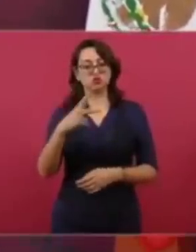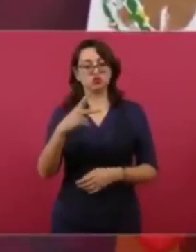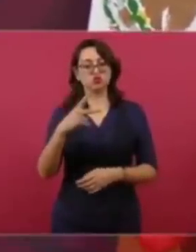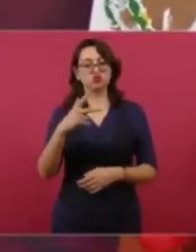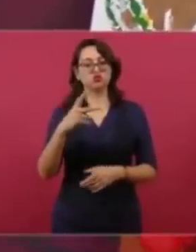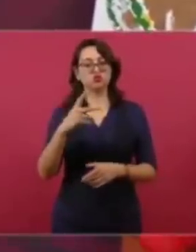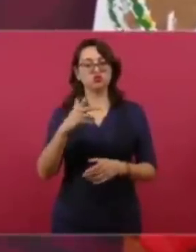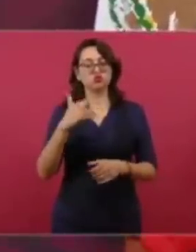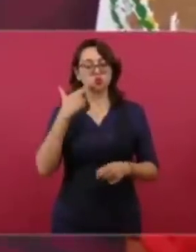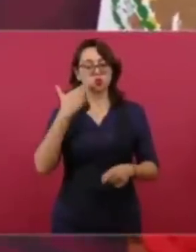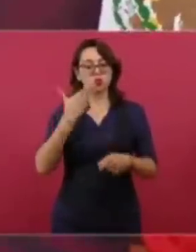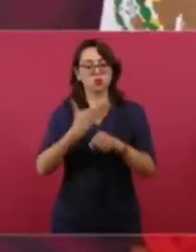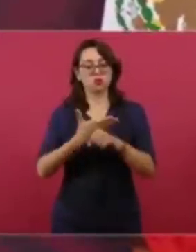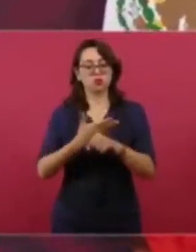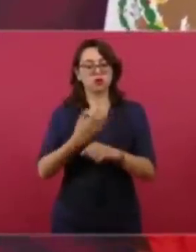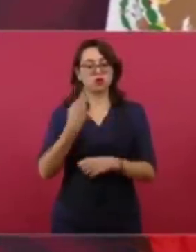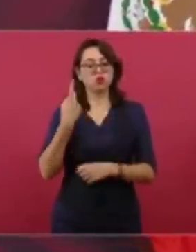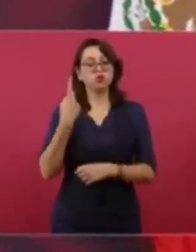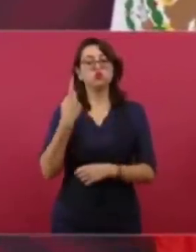solicitar